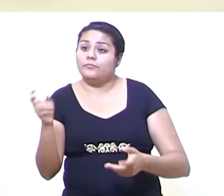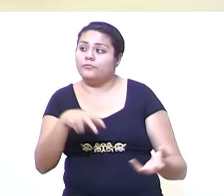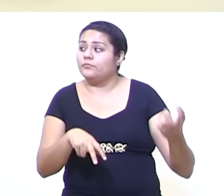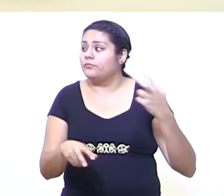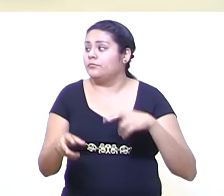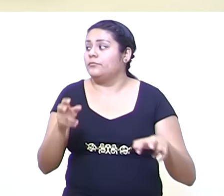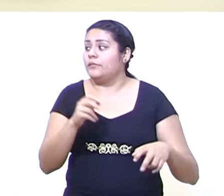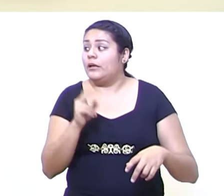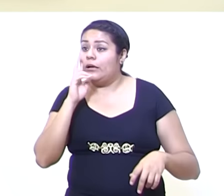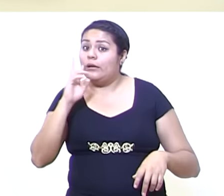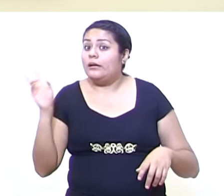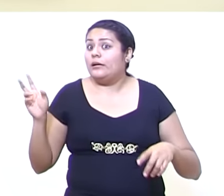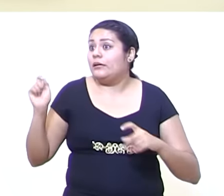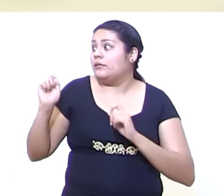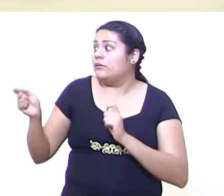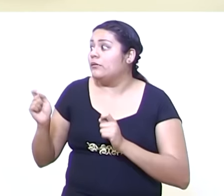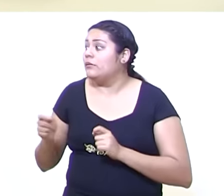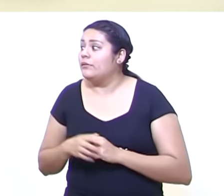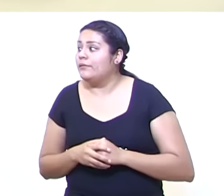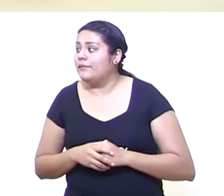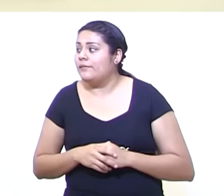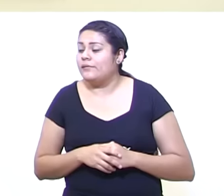son?